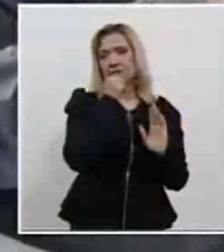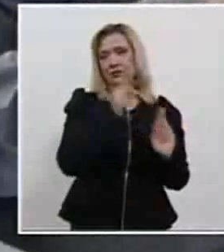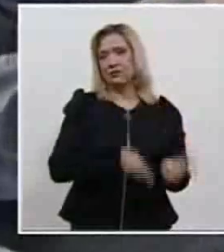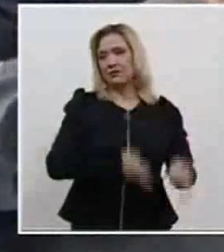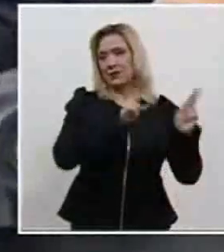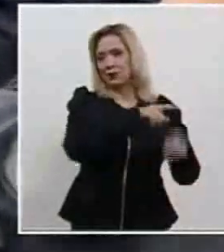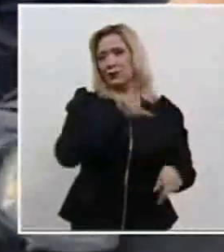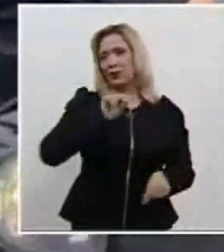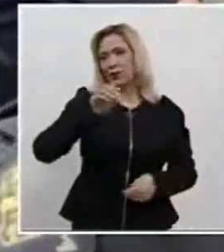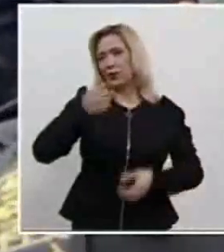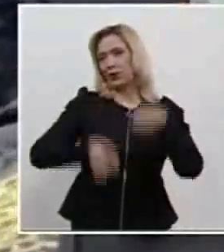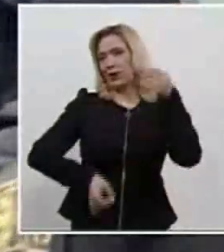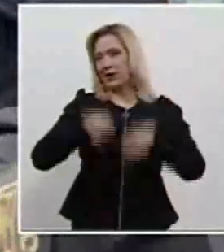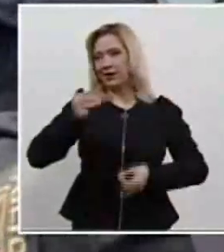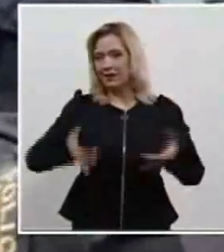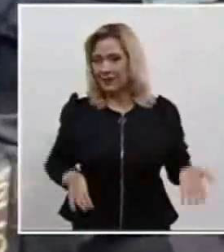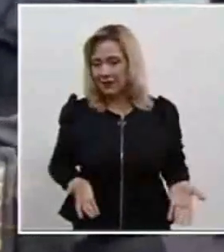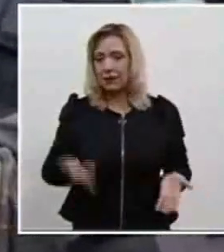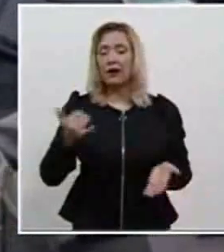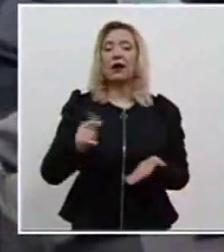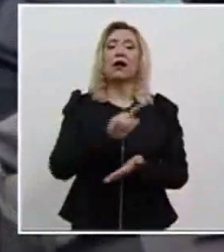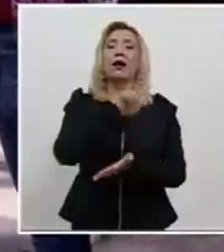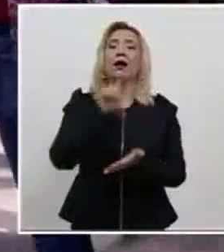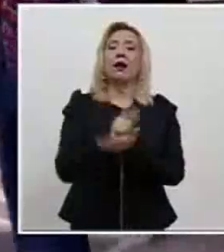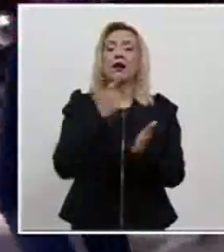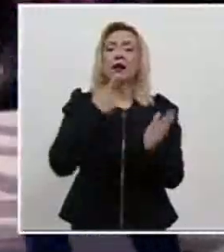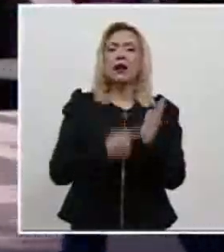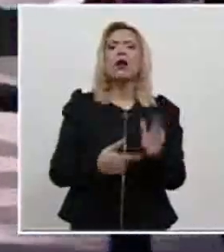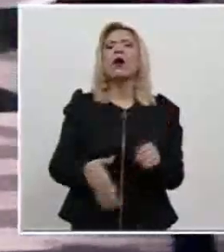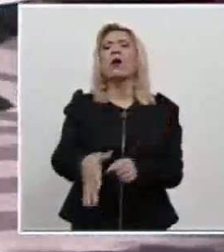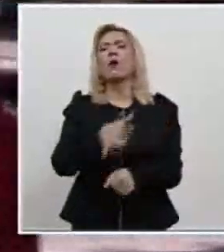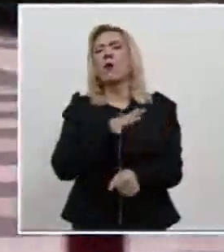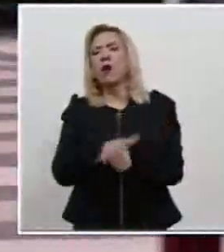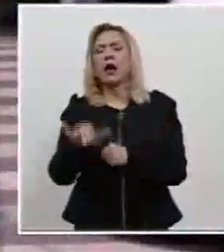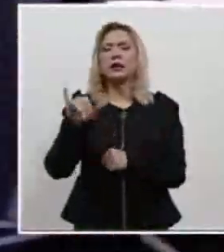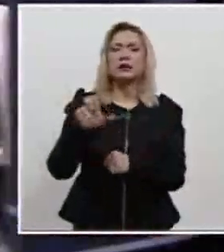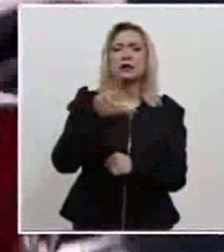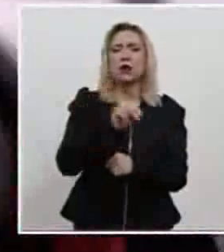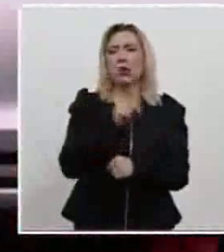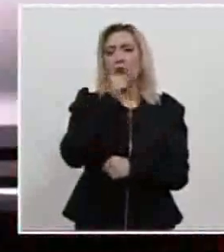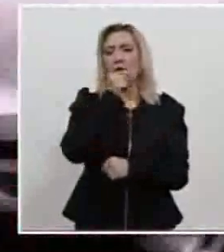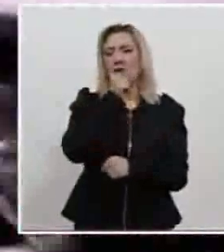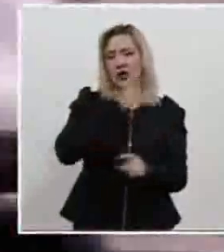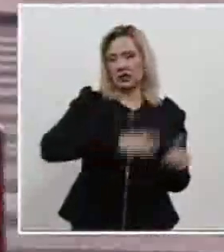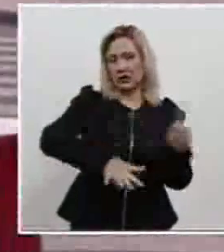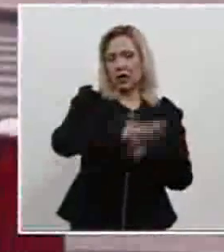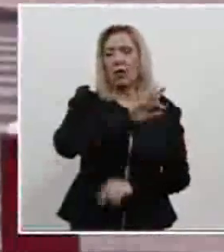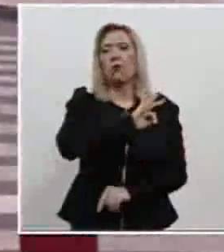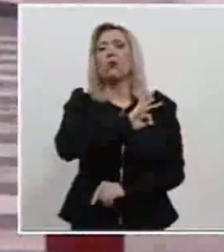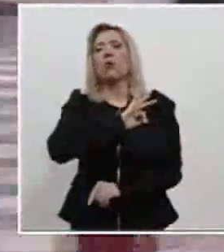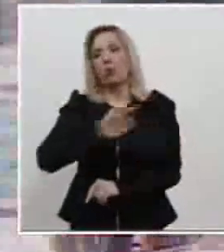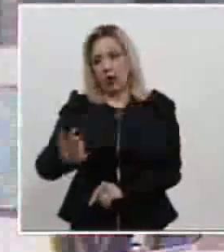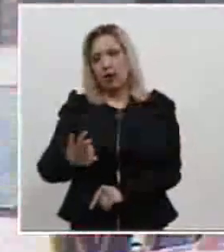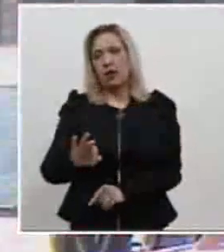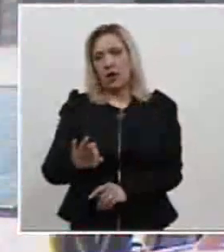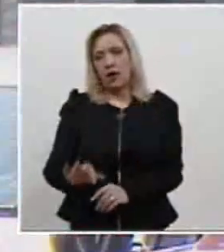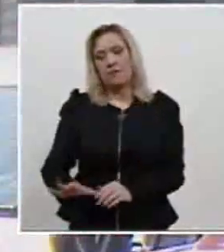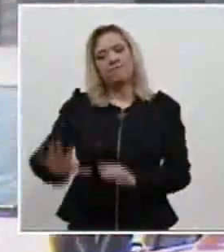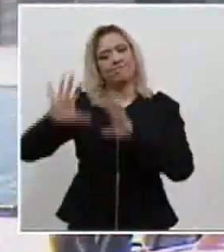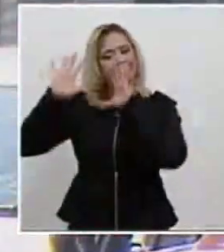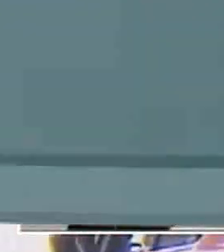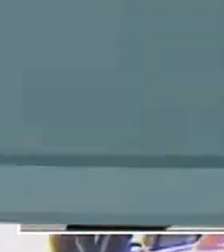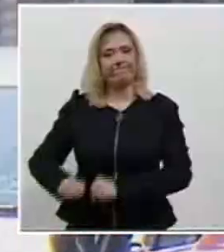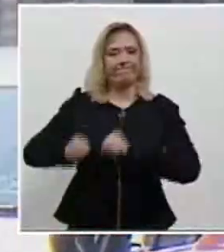distintos preceptos de la ley establecen en qué casos las instituciones policiales pueden hacer uso de la fuerza.